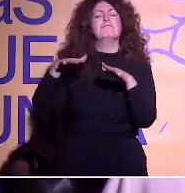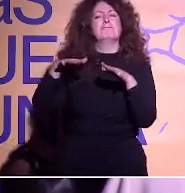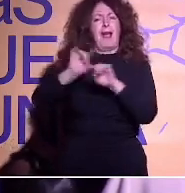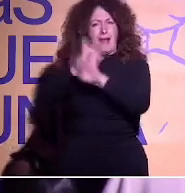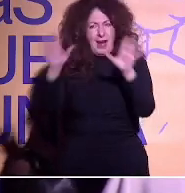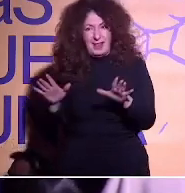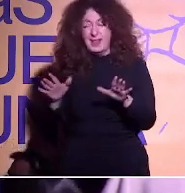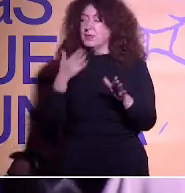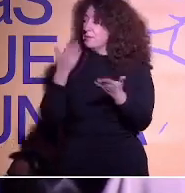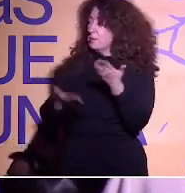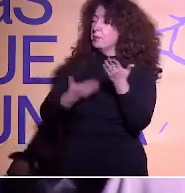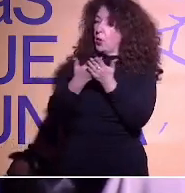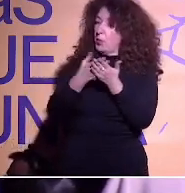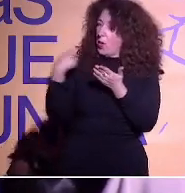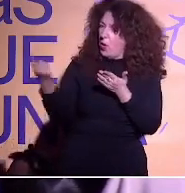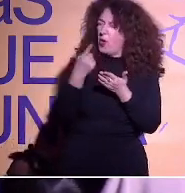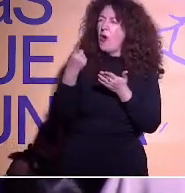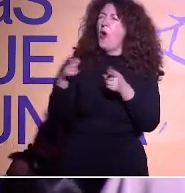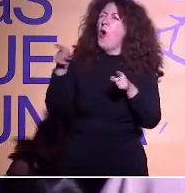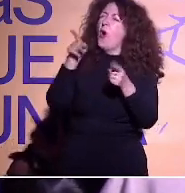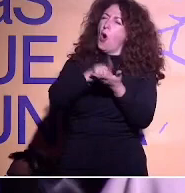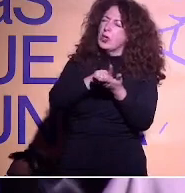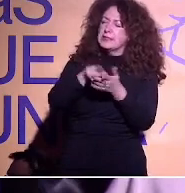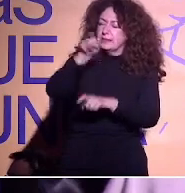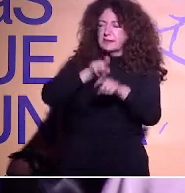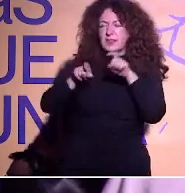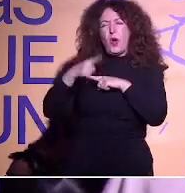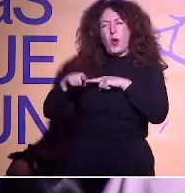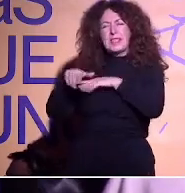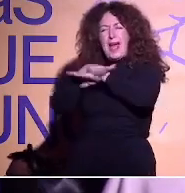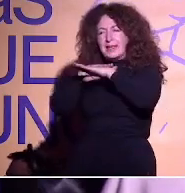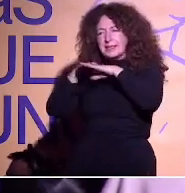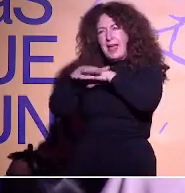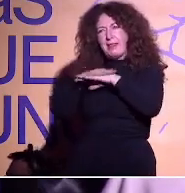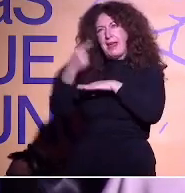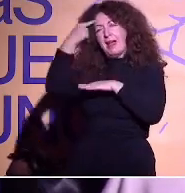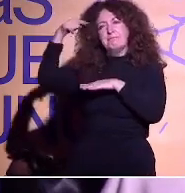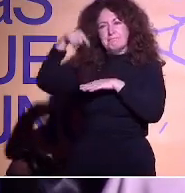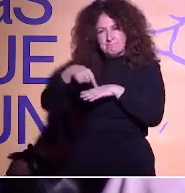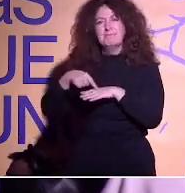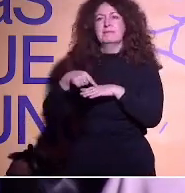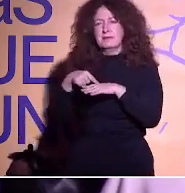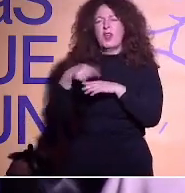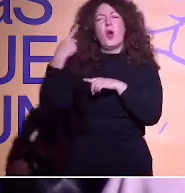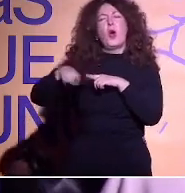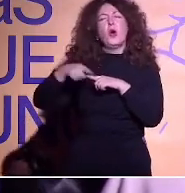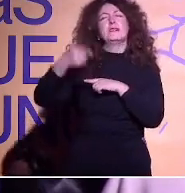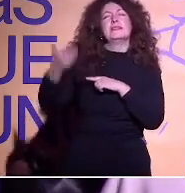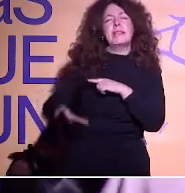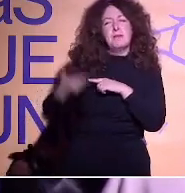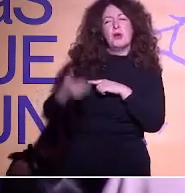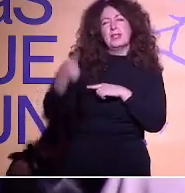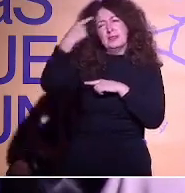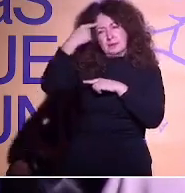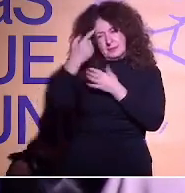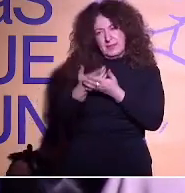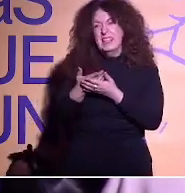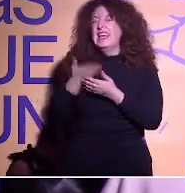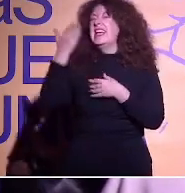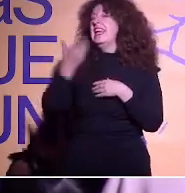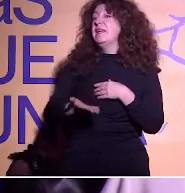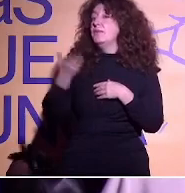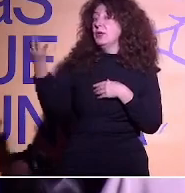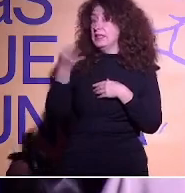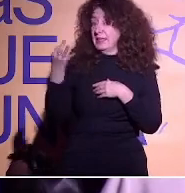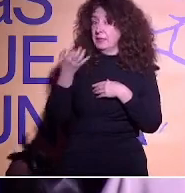compañeras que volvamos a lo esencial que volvamos a lo importante Yo creo que es importante denunciar que